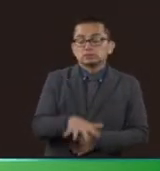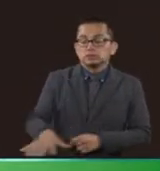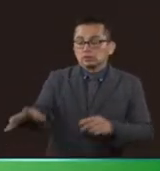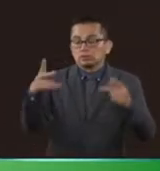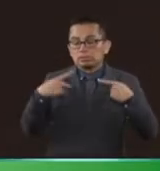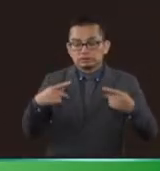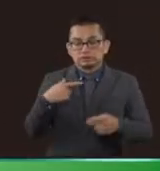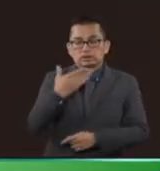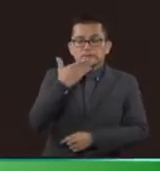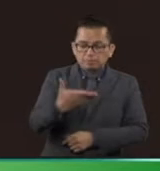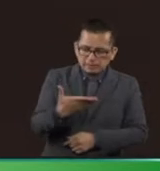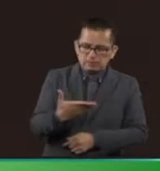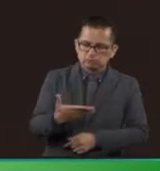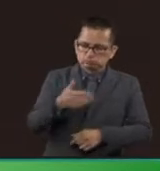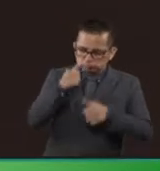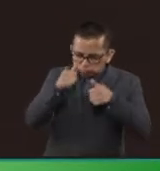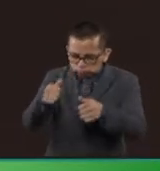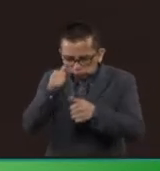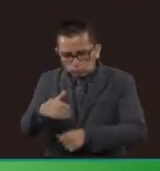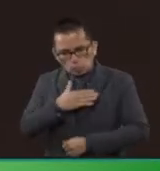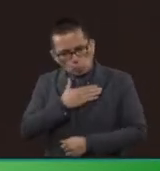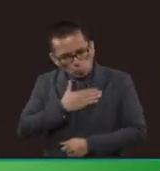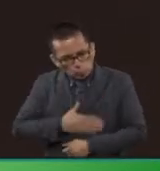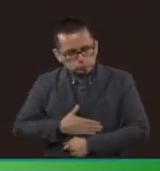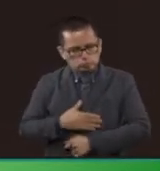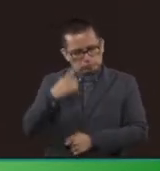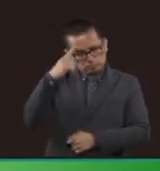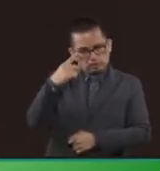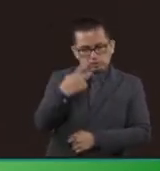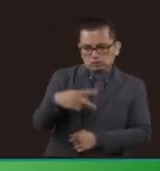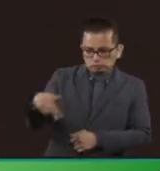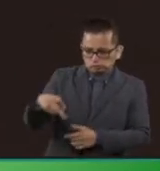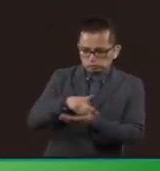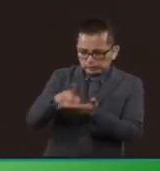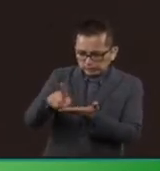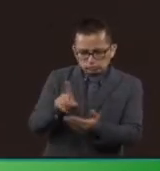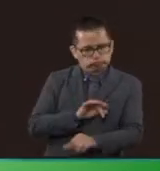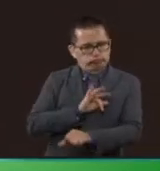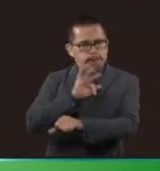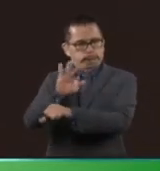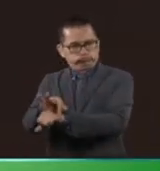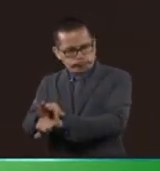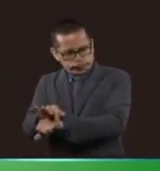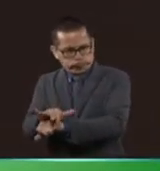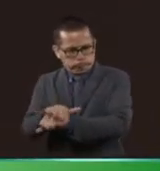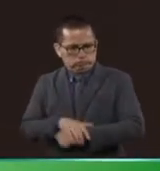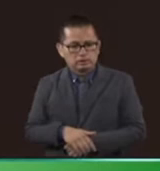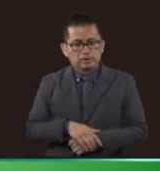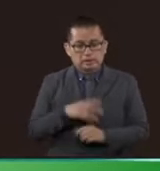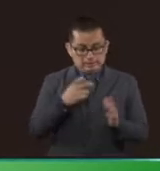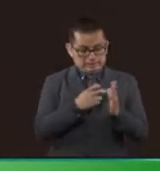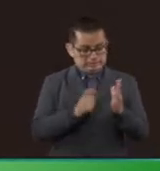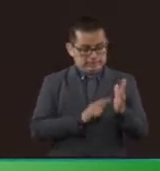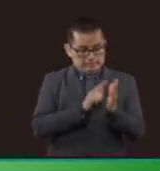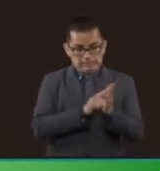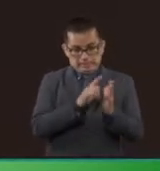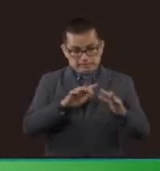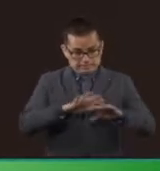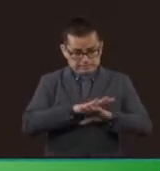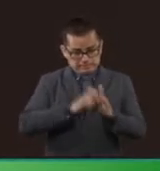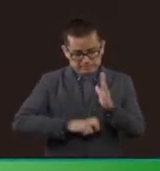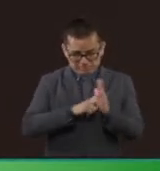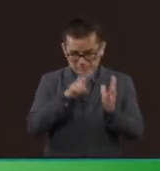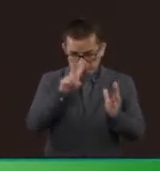personas mejorar las condiciones para la defensa de los derechos de las y los ciudadanos y esta reforma como lo hemos denunciado pues no